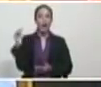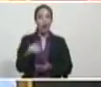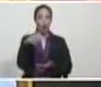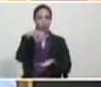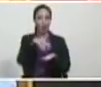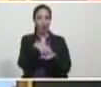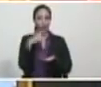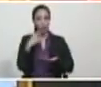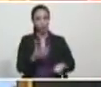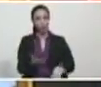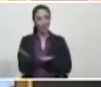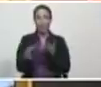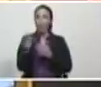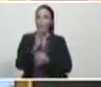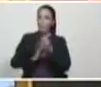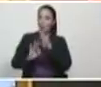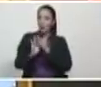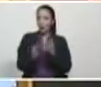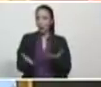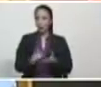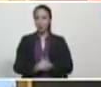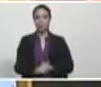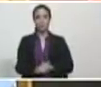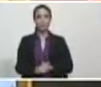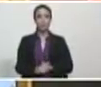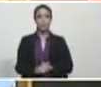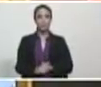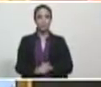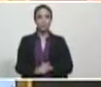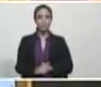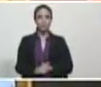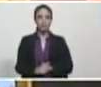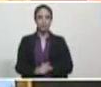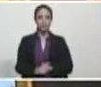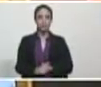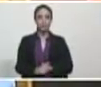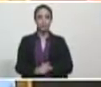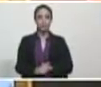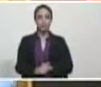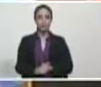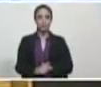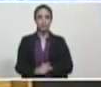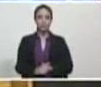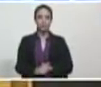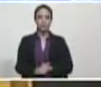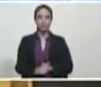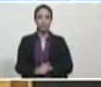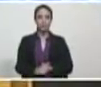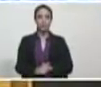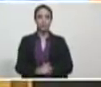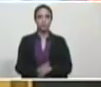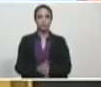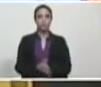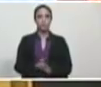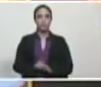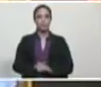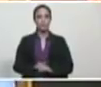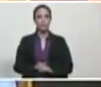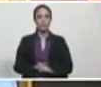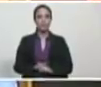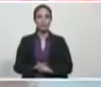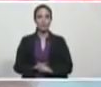gobernador del Estado de Aragua, nos dé sus reflexiones, su compromiso del Estado de Aragua para Venezuela. Adelante, querido